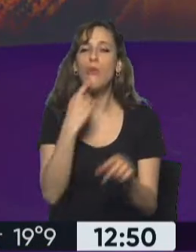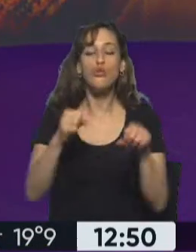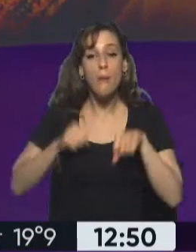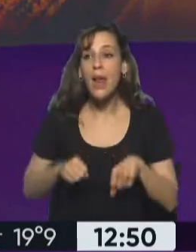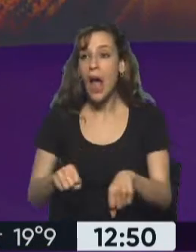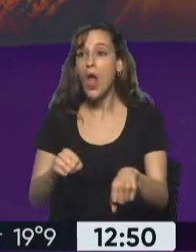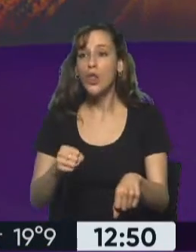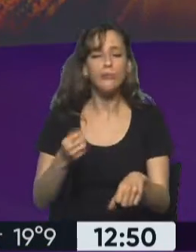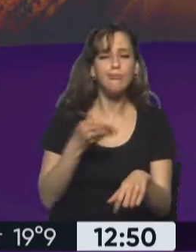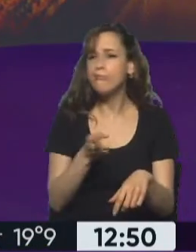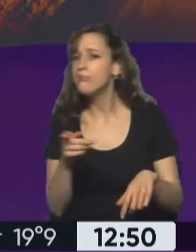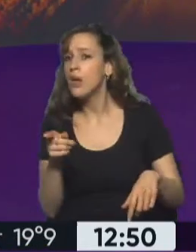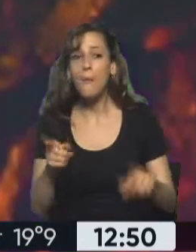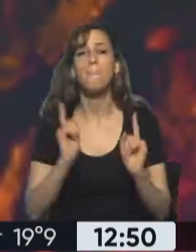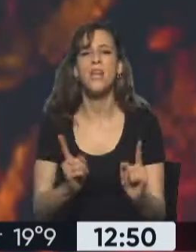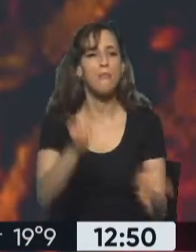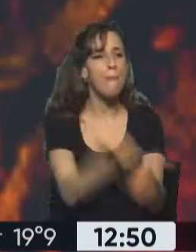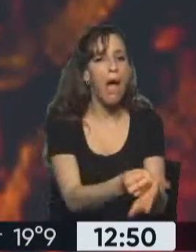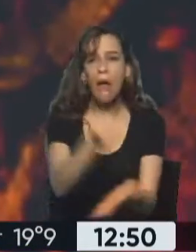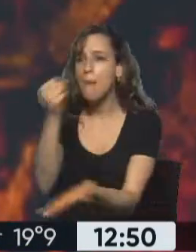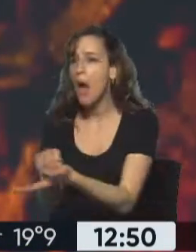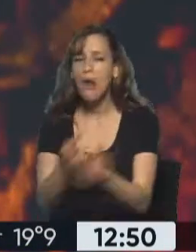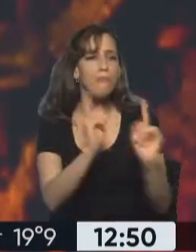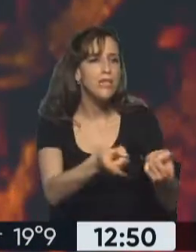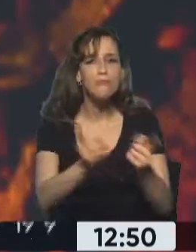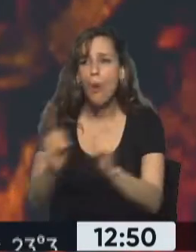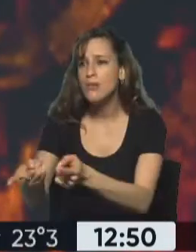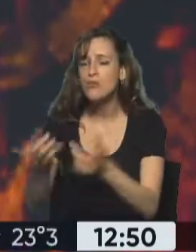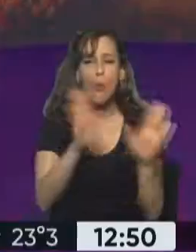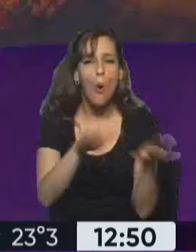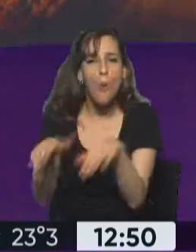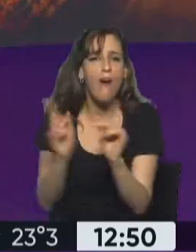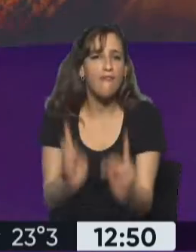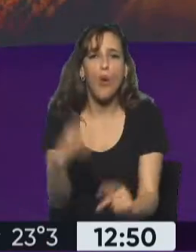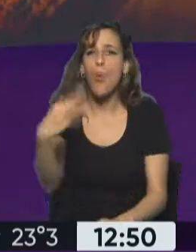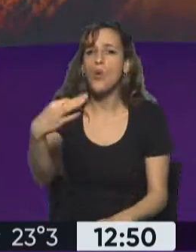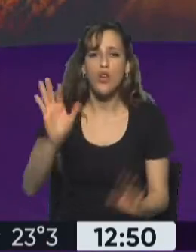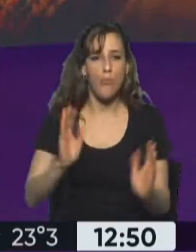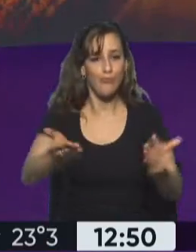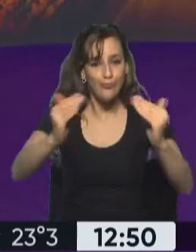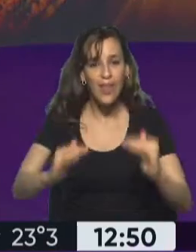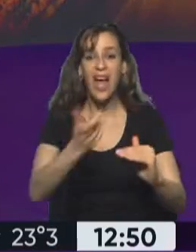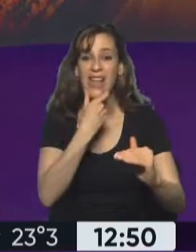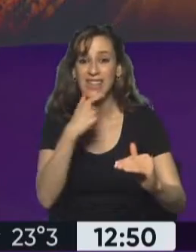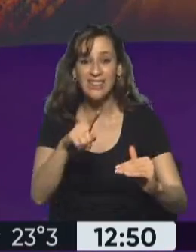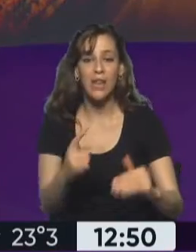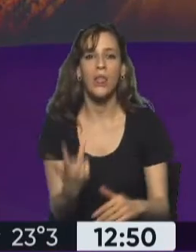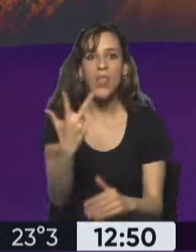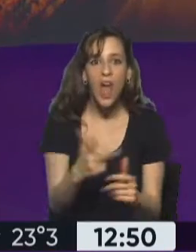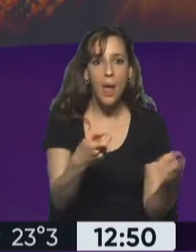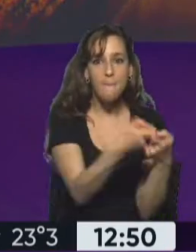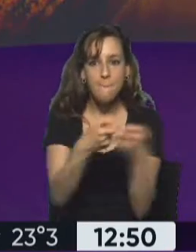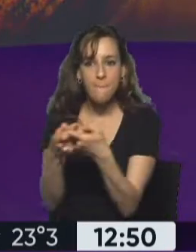como proveedores a estas mismas empresas y luego se dan vuelta y venden a nosotros, al público. Galletitas, 3 empresas explican el 78%